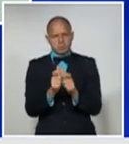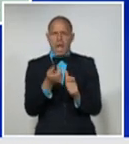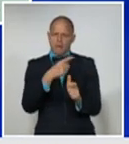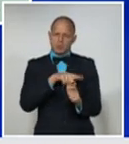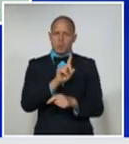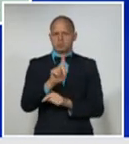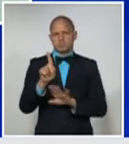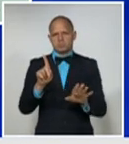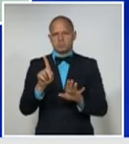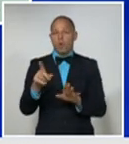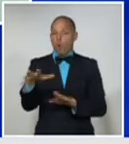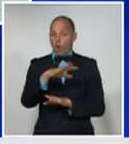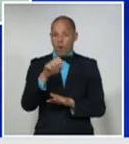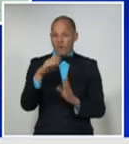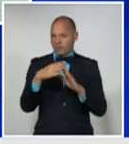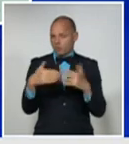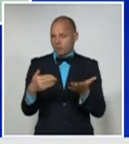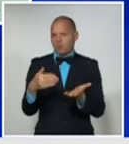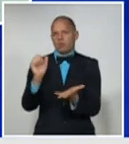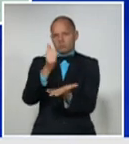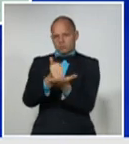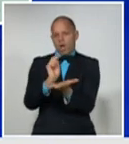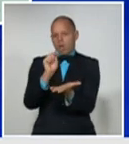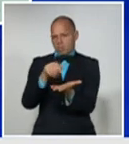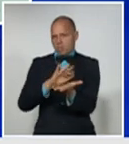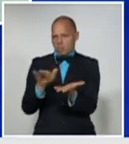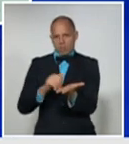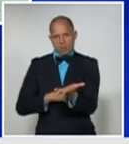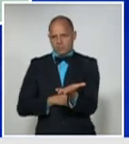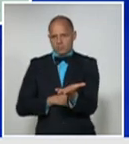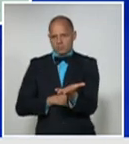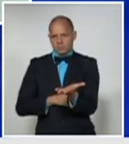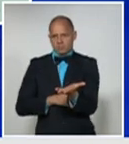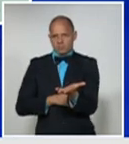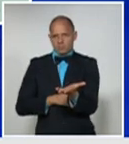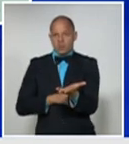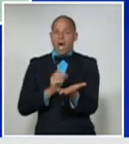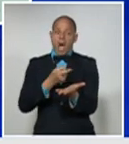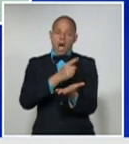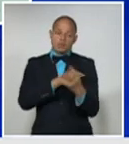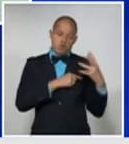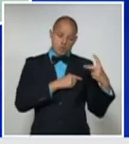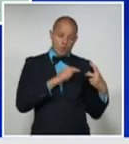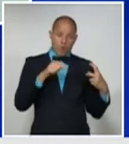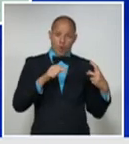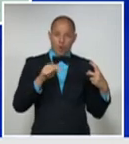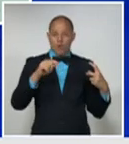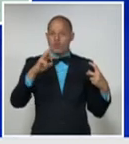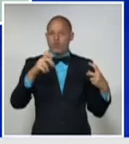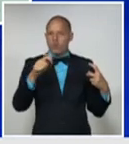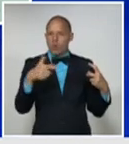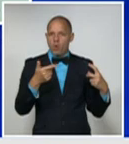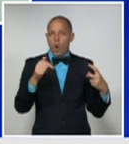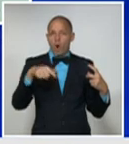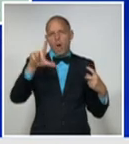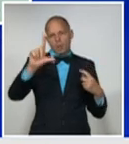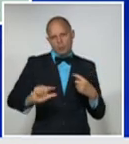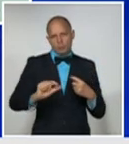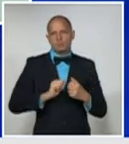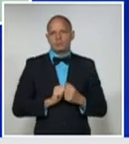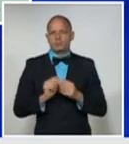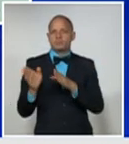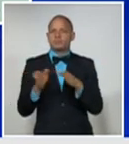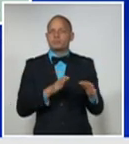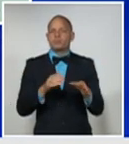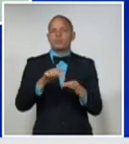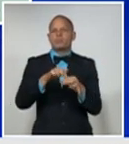todos del municipio cabecera y 6 menos que la jornada anterior. Y el municipio especial Isla de la